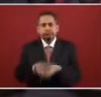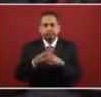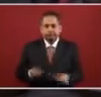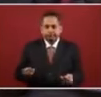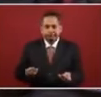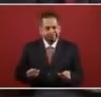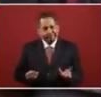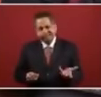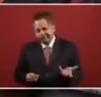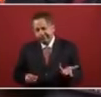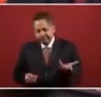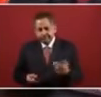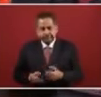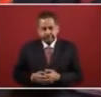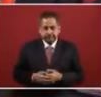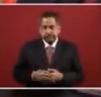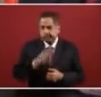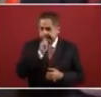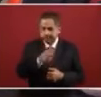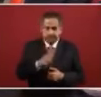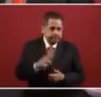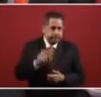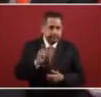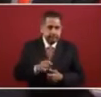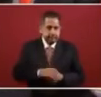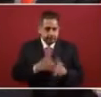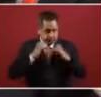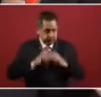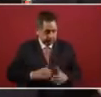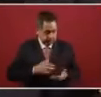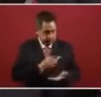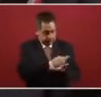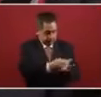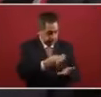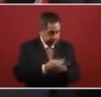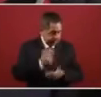también de cuerpos no identificados.